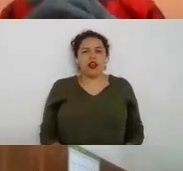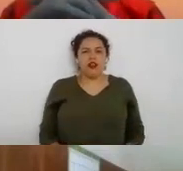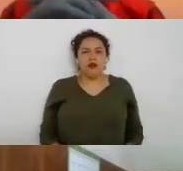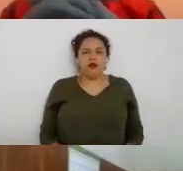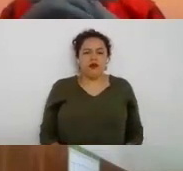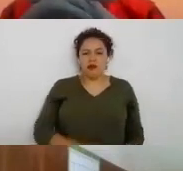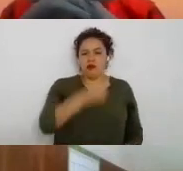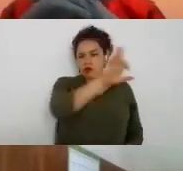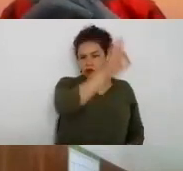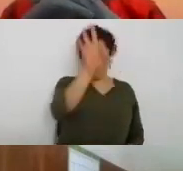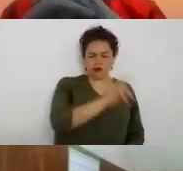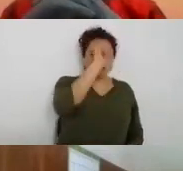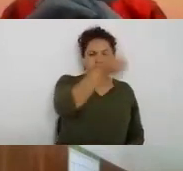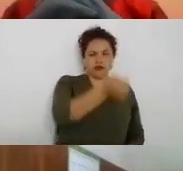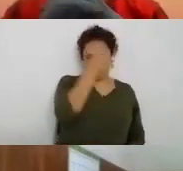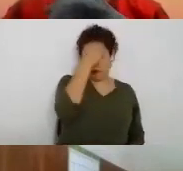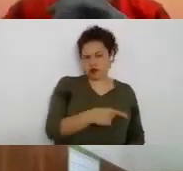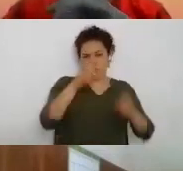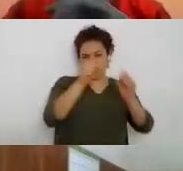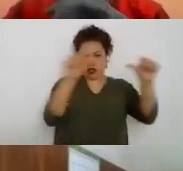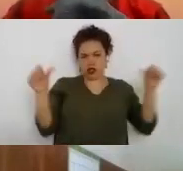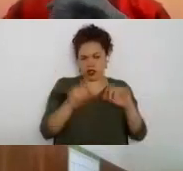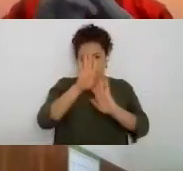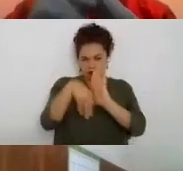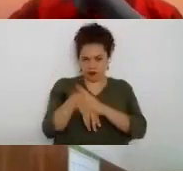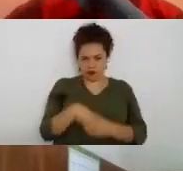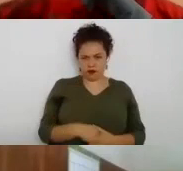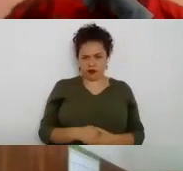1% va a corresponder a lo que son el área de los genitales.